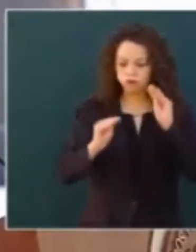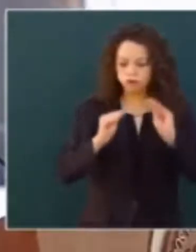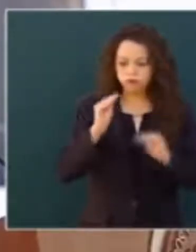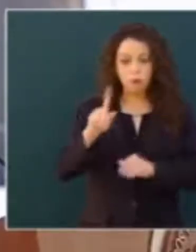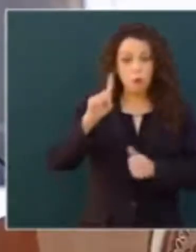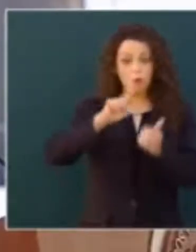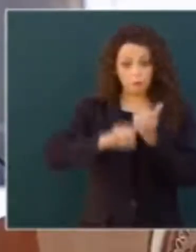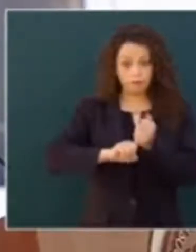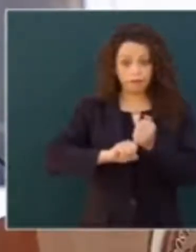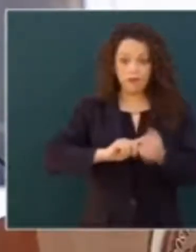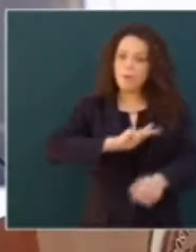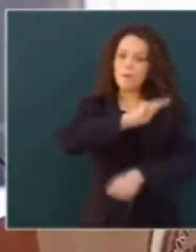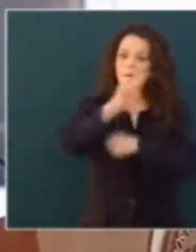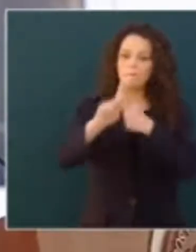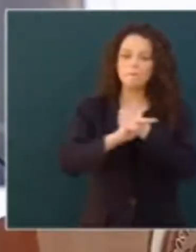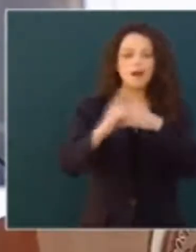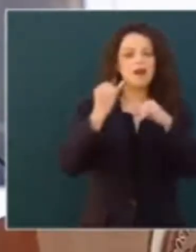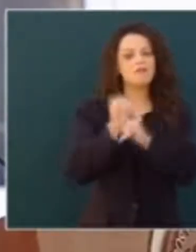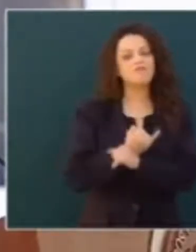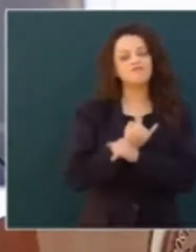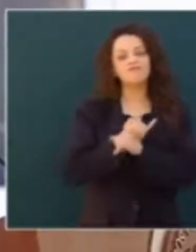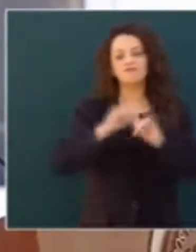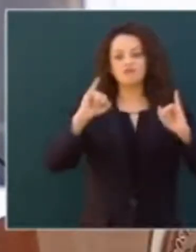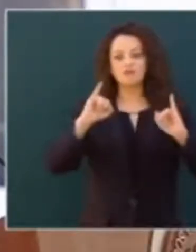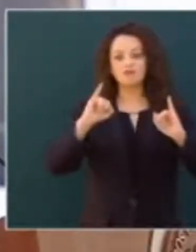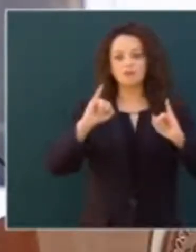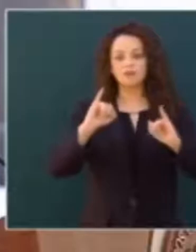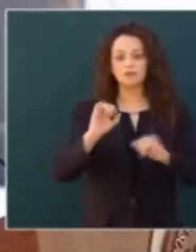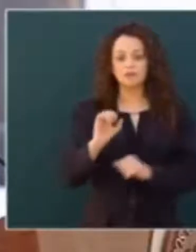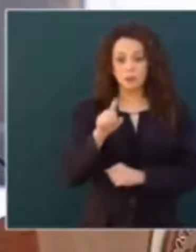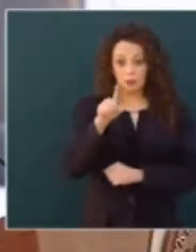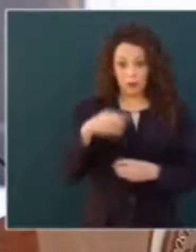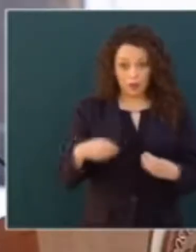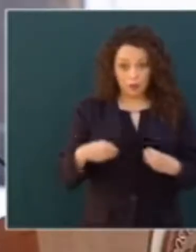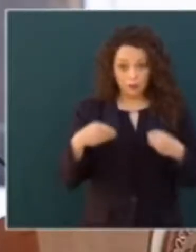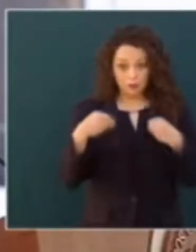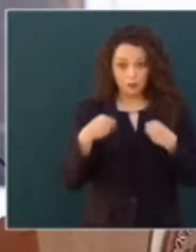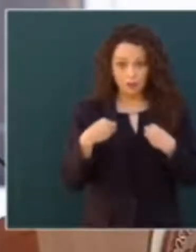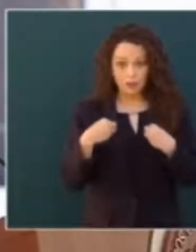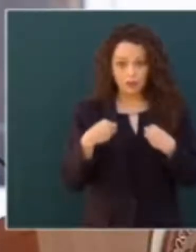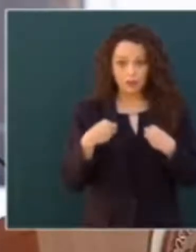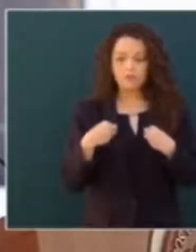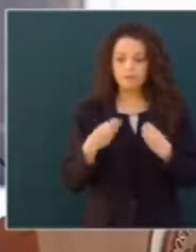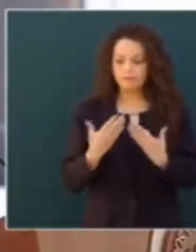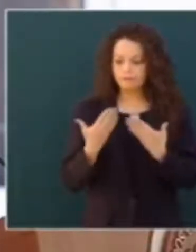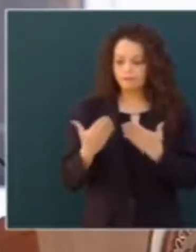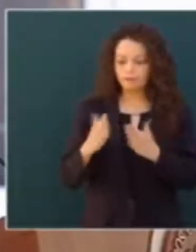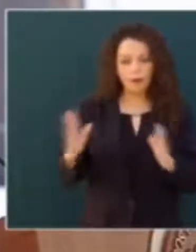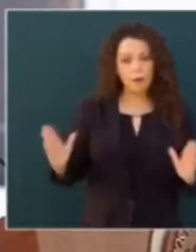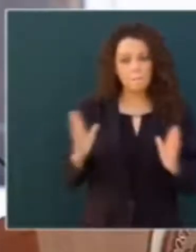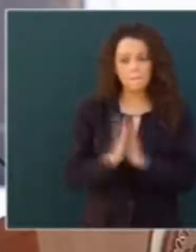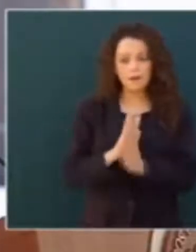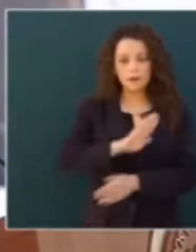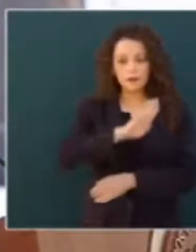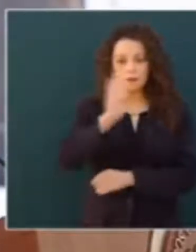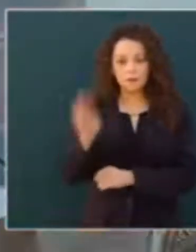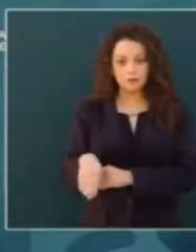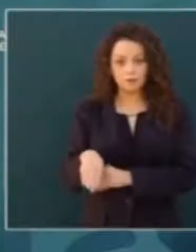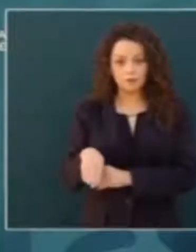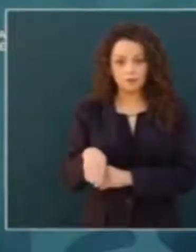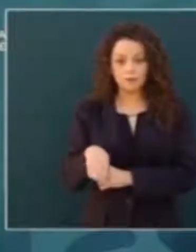independiente. Entregaron su vida por esa causa y aunque no llegaron a verla